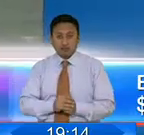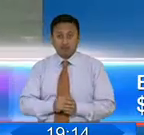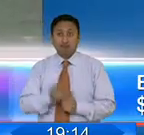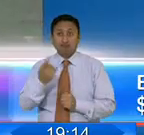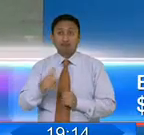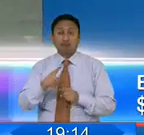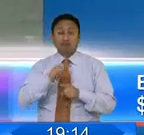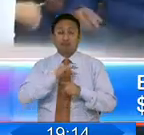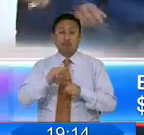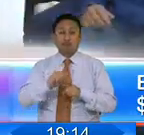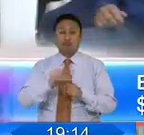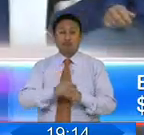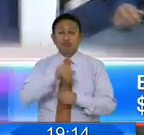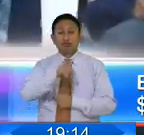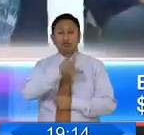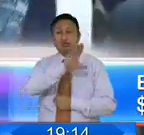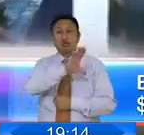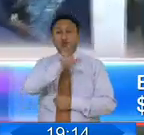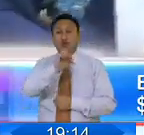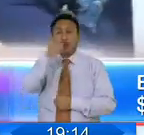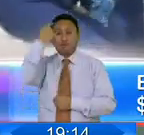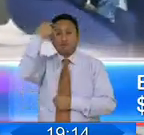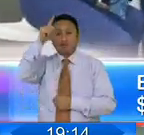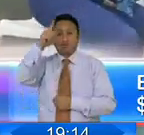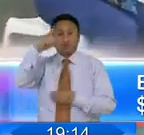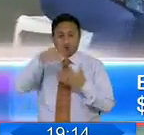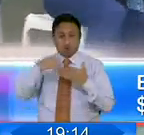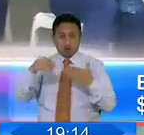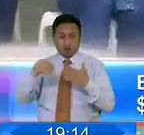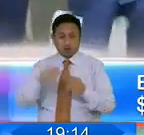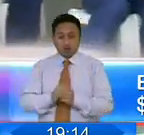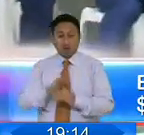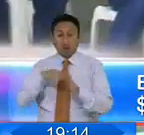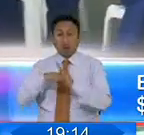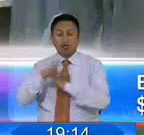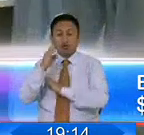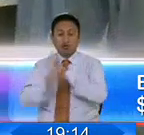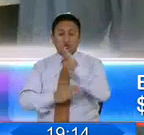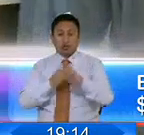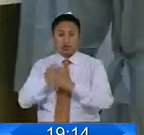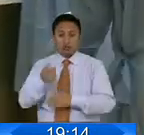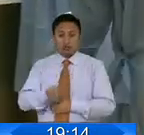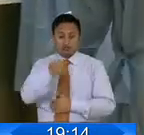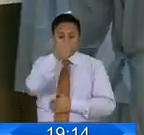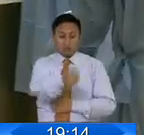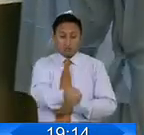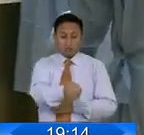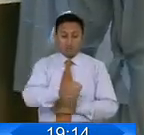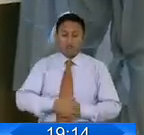crédito aprobado por 150 millones de dólares por parte del Banco Mundial. En Quito informó Adriana Rojas.